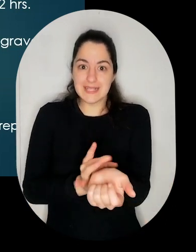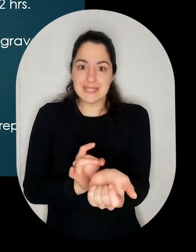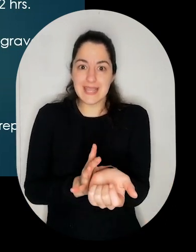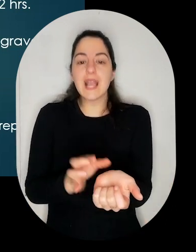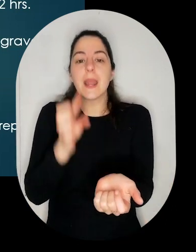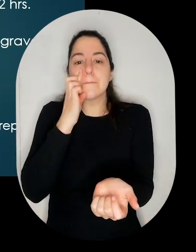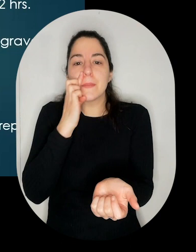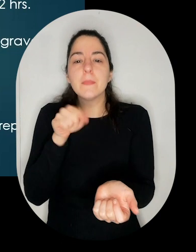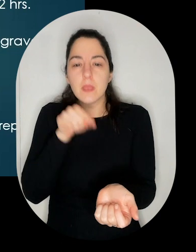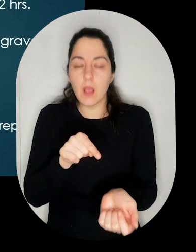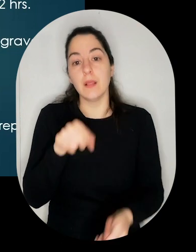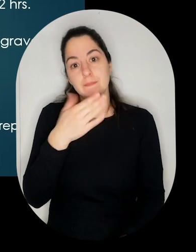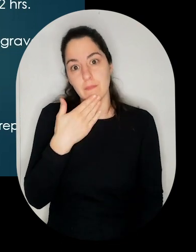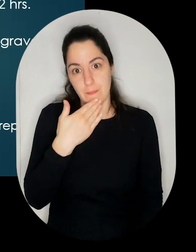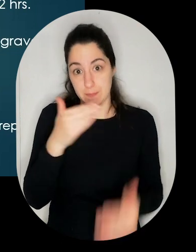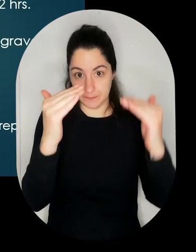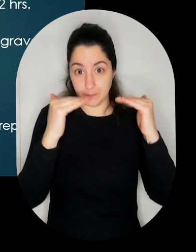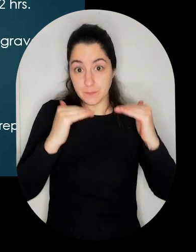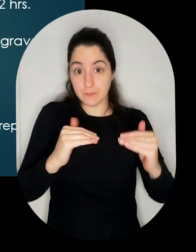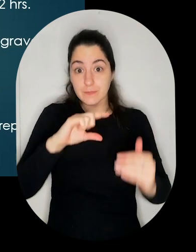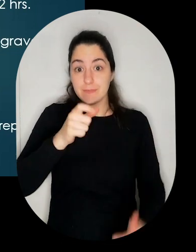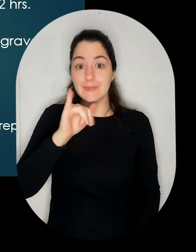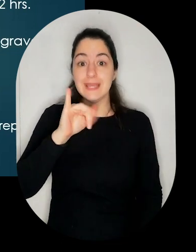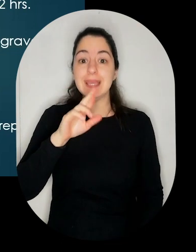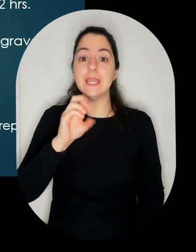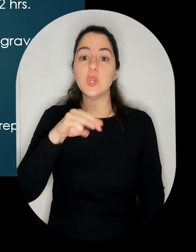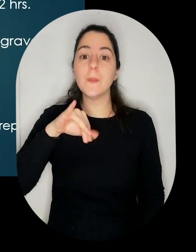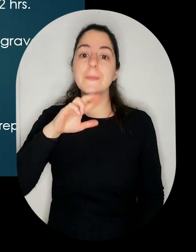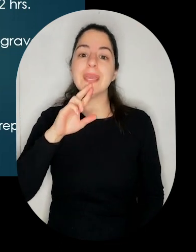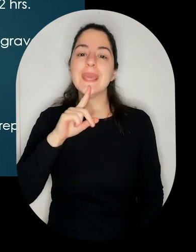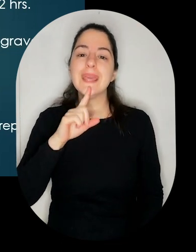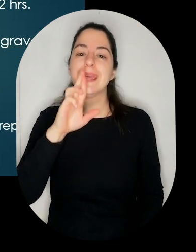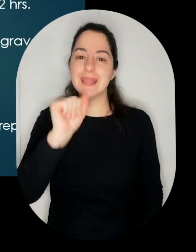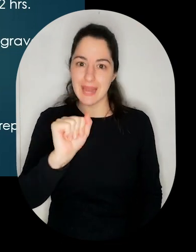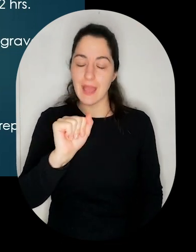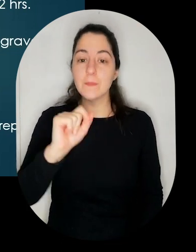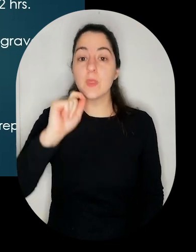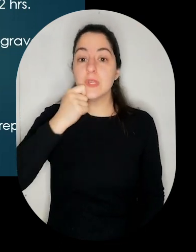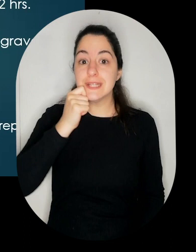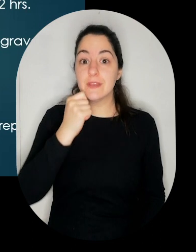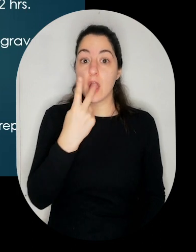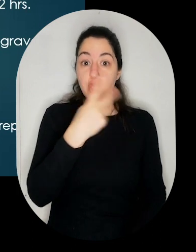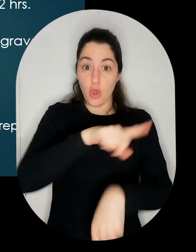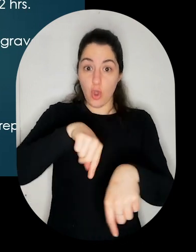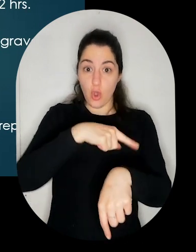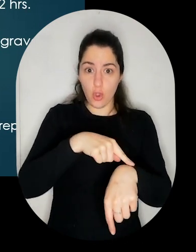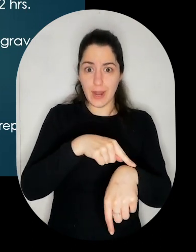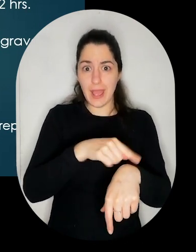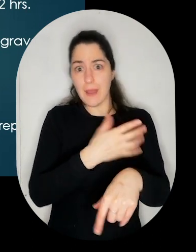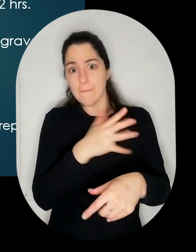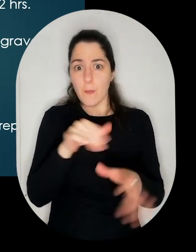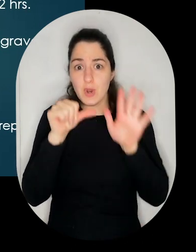perder sangre por la orina. Y en el caso de las giromitras, el cuadro aparece 6 a 2 horas más tarde, por tanto es un indicador de mayor